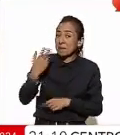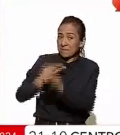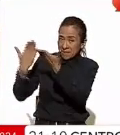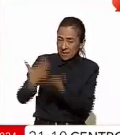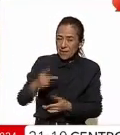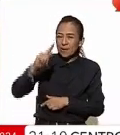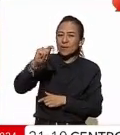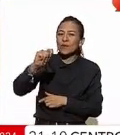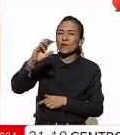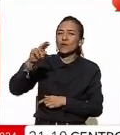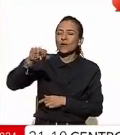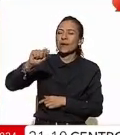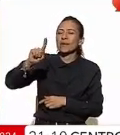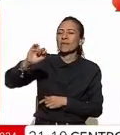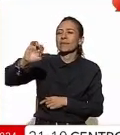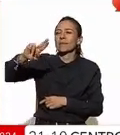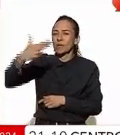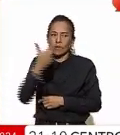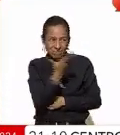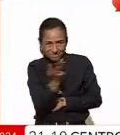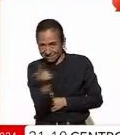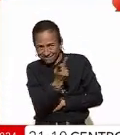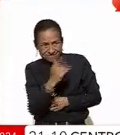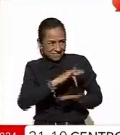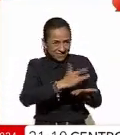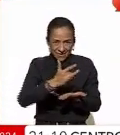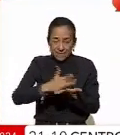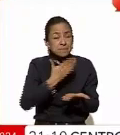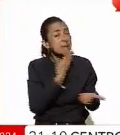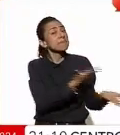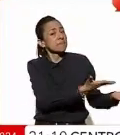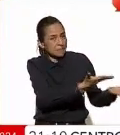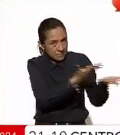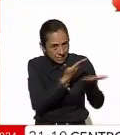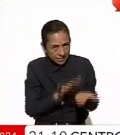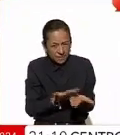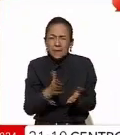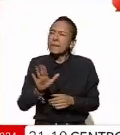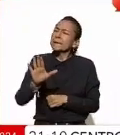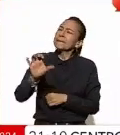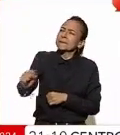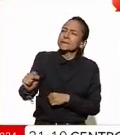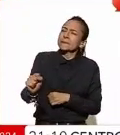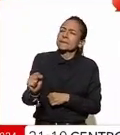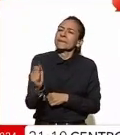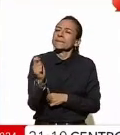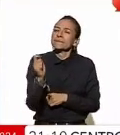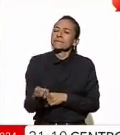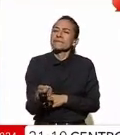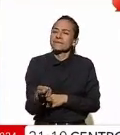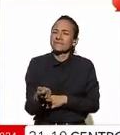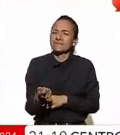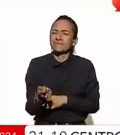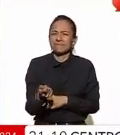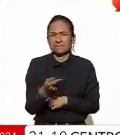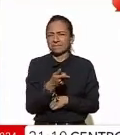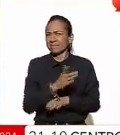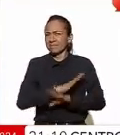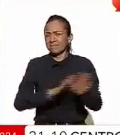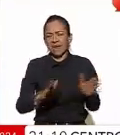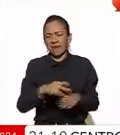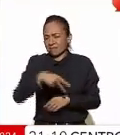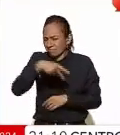Azul. Alberto, muchas gracias. Bienvenido. Pues a ver, creo que las palabras clave son independencia,